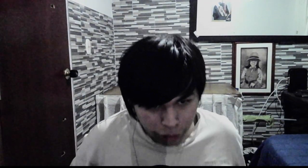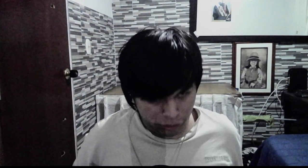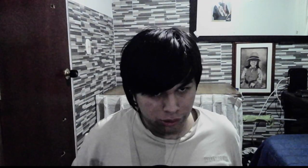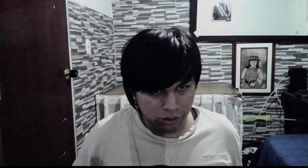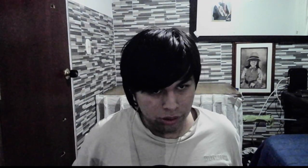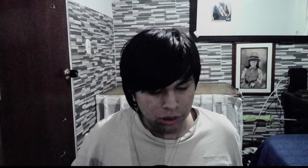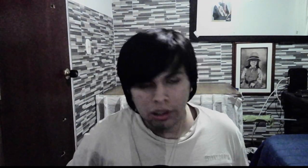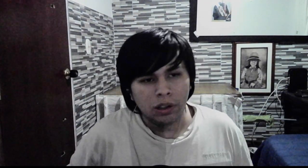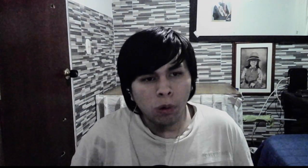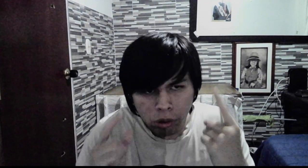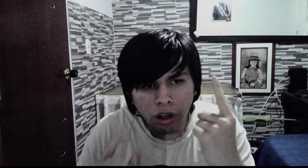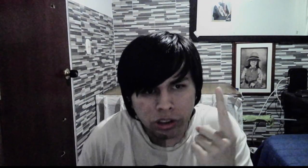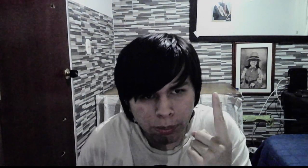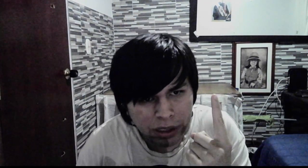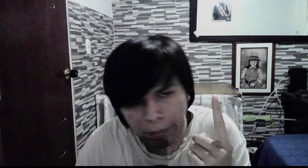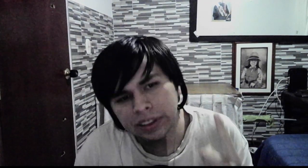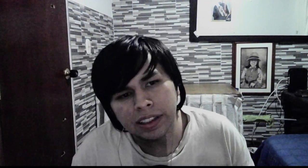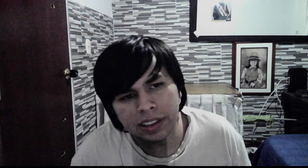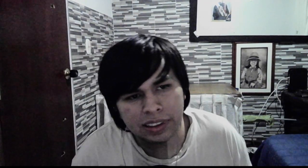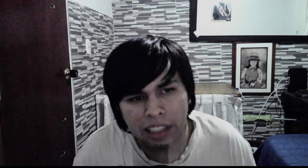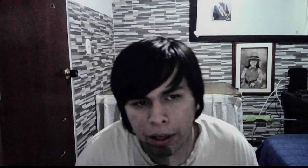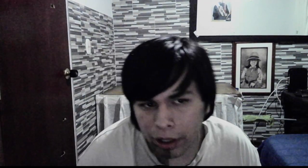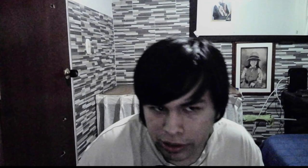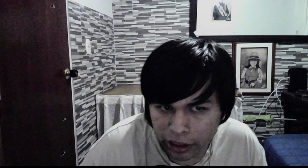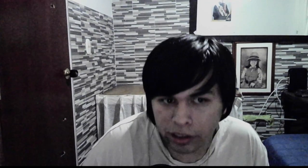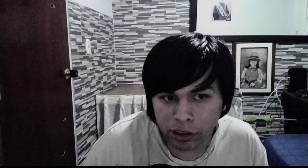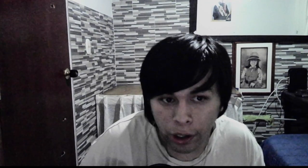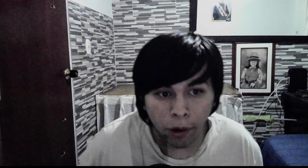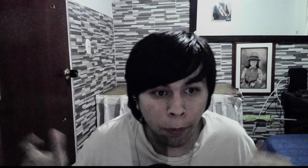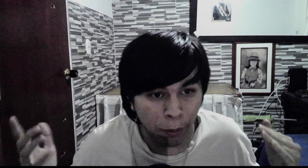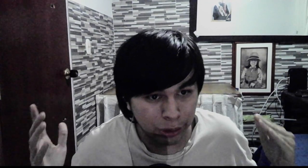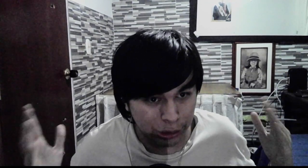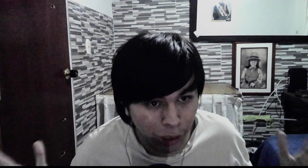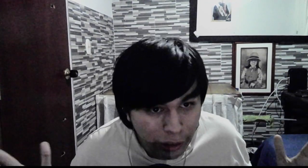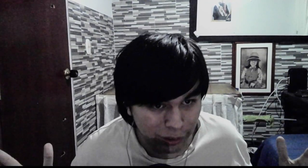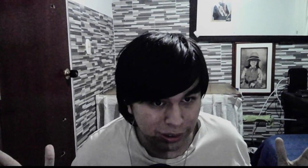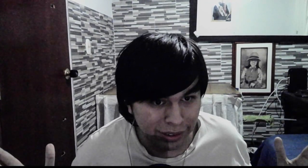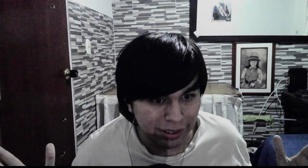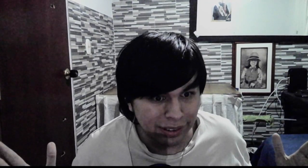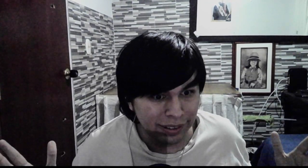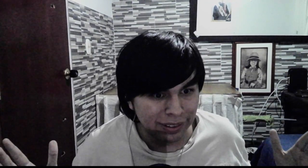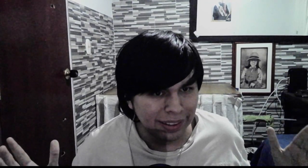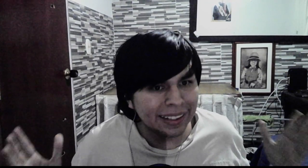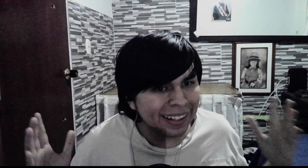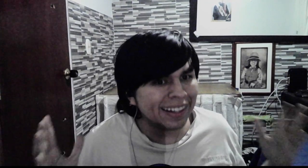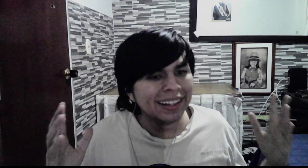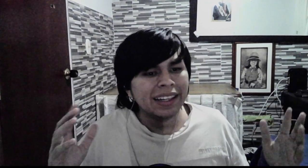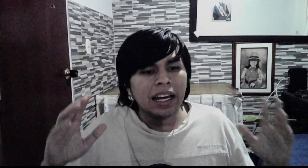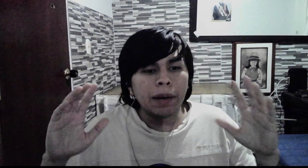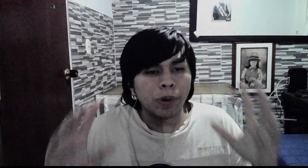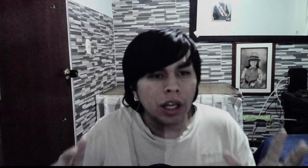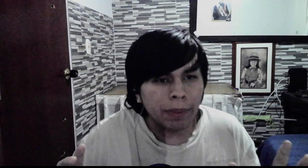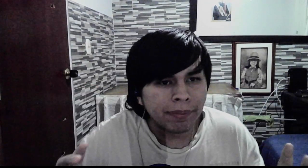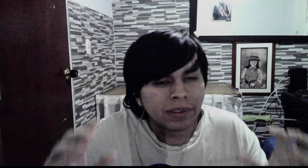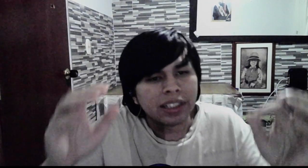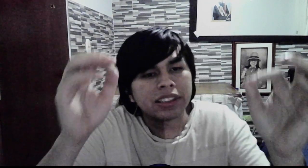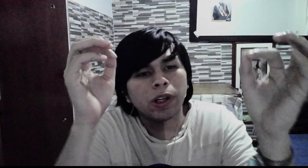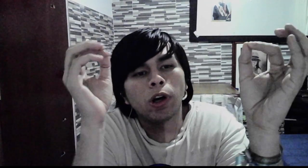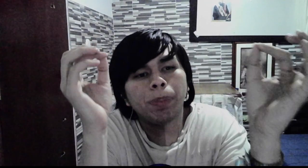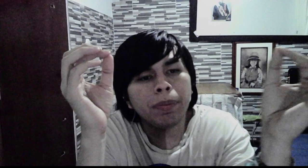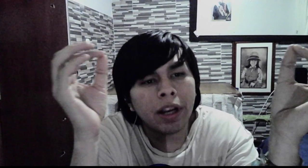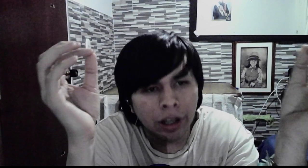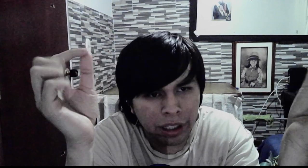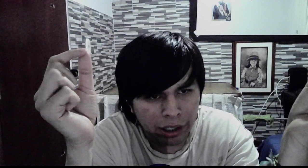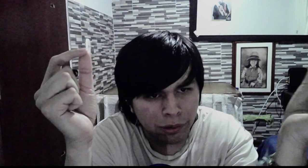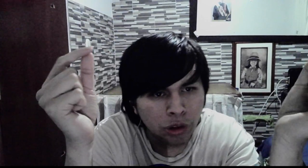oposición uno de esos vicepresidentes debebe ser de oposición El problema es que